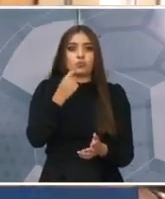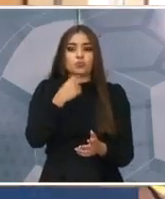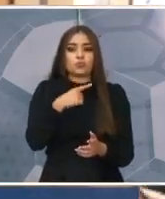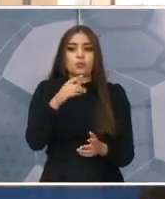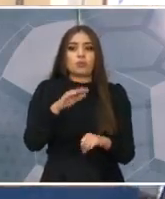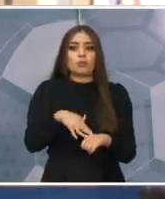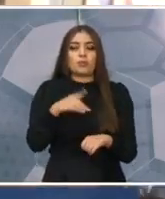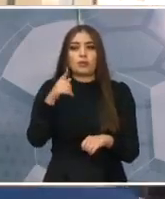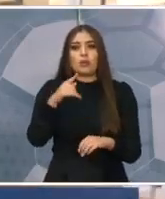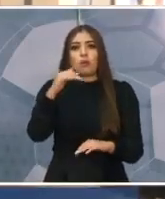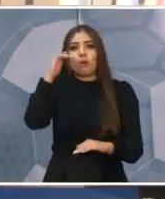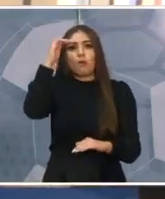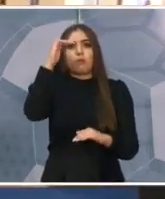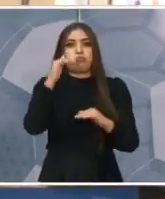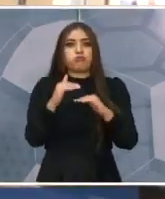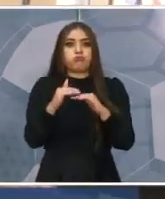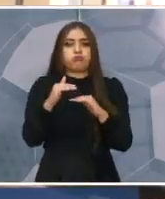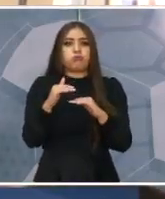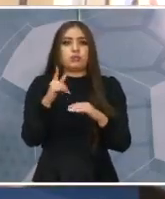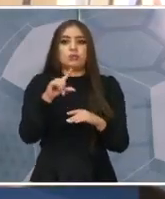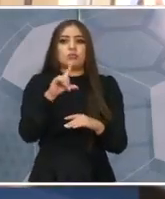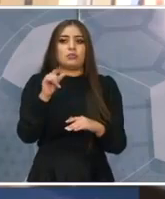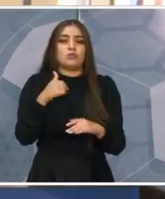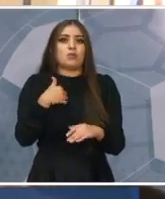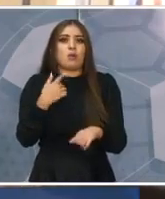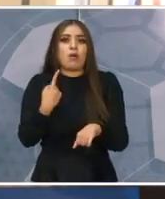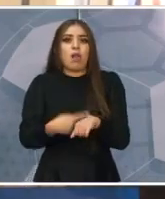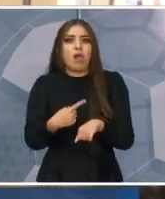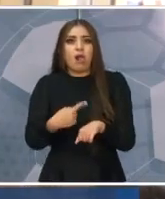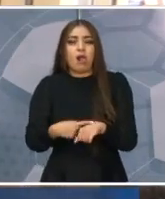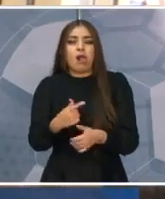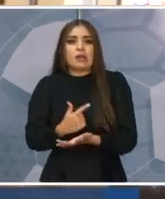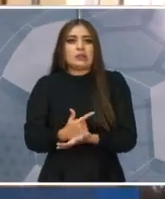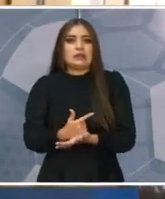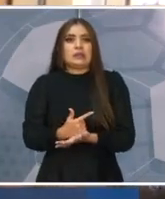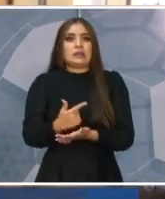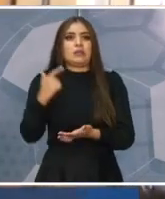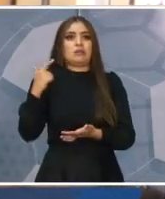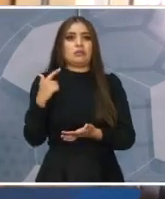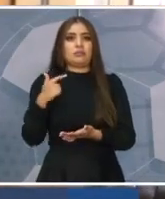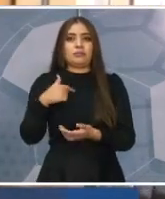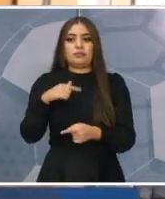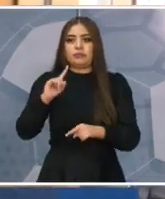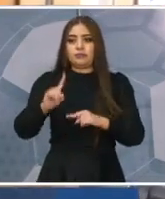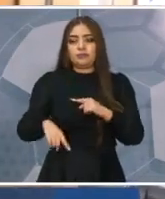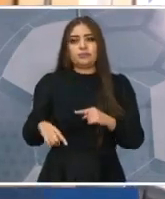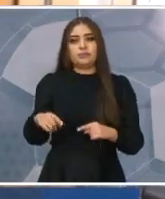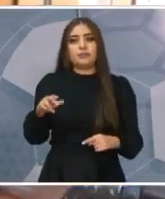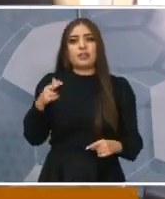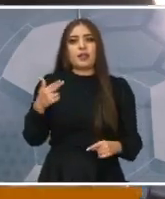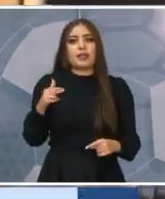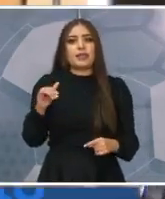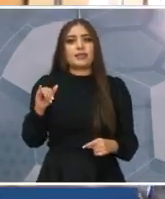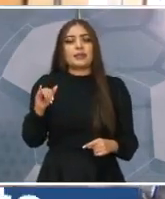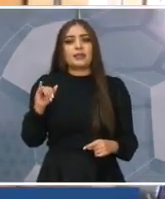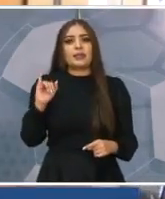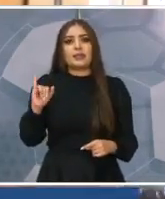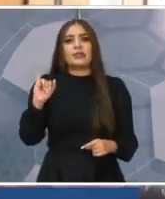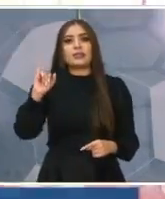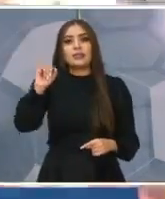dar una leucemia. ¿Cómo te tiene cáncer? Me retiraron el intestino y me injertaron uno de bebé de